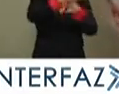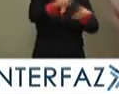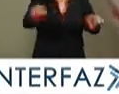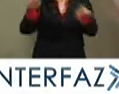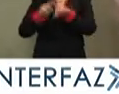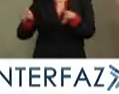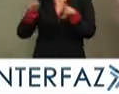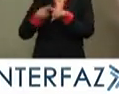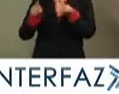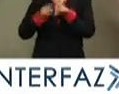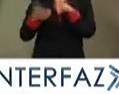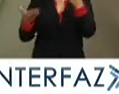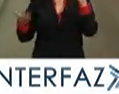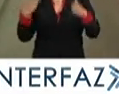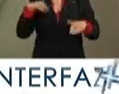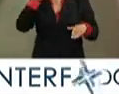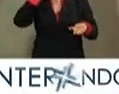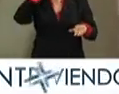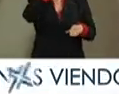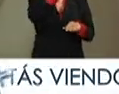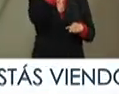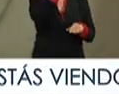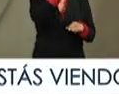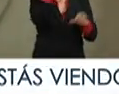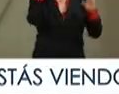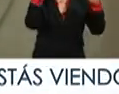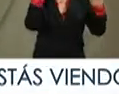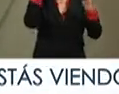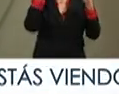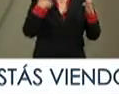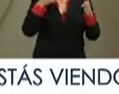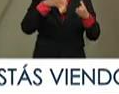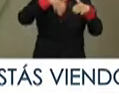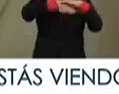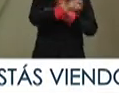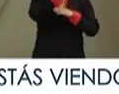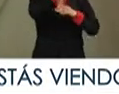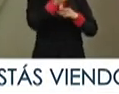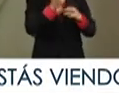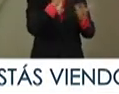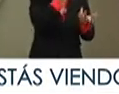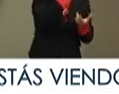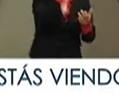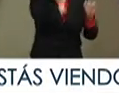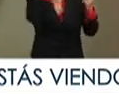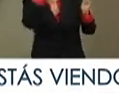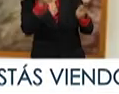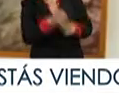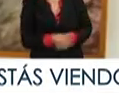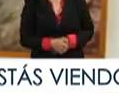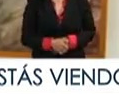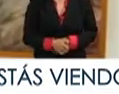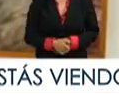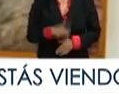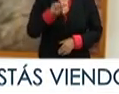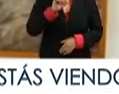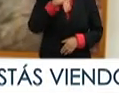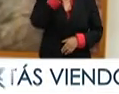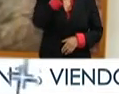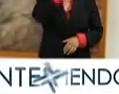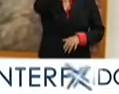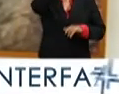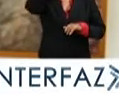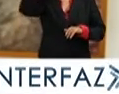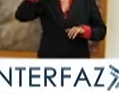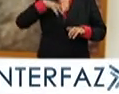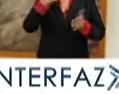que pocas veces tienen acceso a este tipo de colecciones pues puedan aproximarse y conocerla. Las 75 piezas